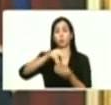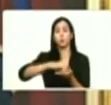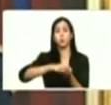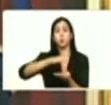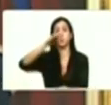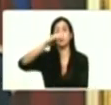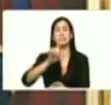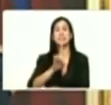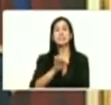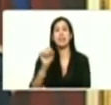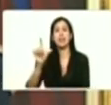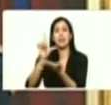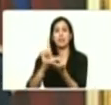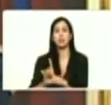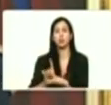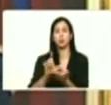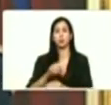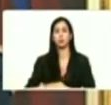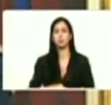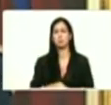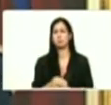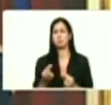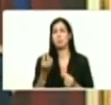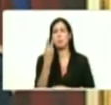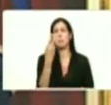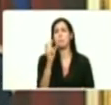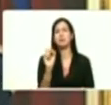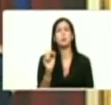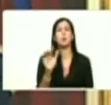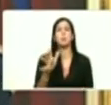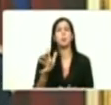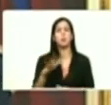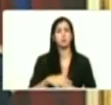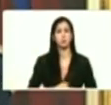le debe salir como en 20 bolívares ¿verdad?